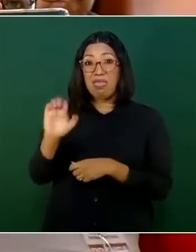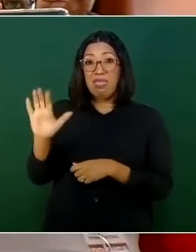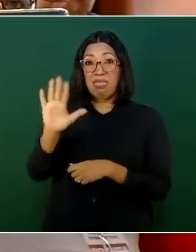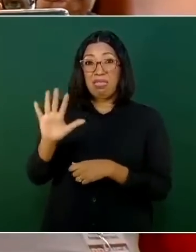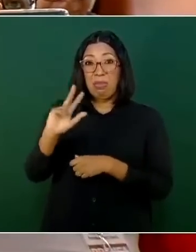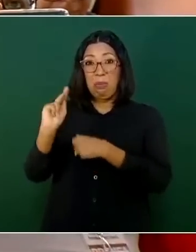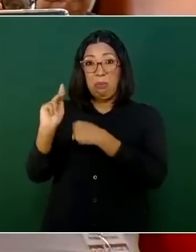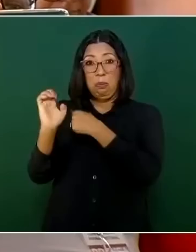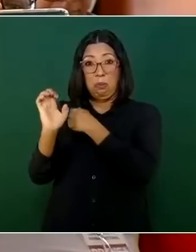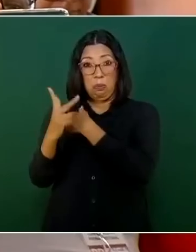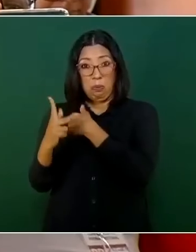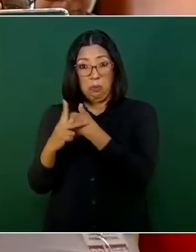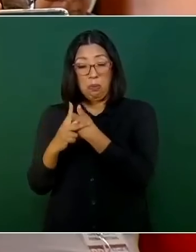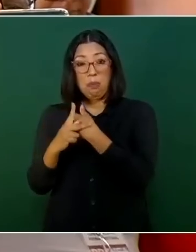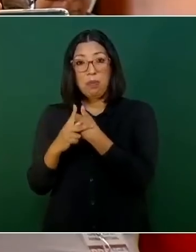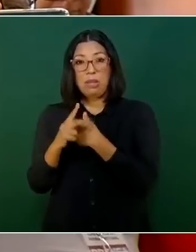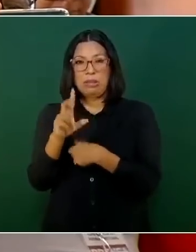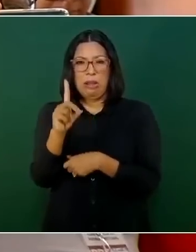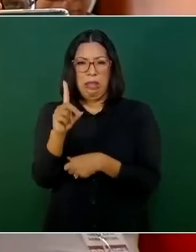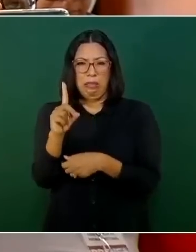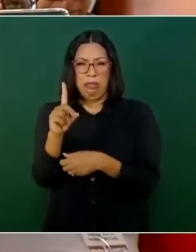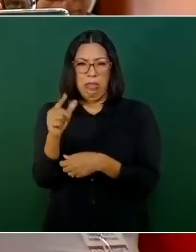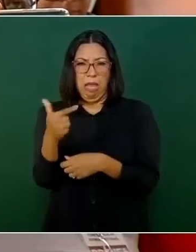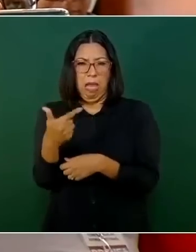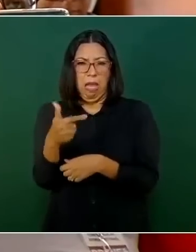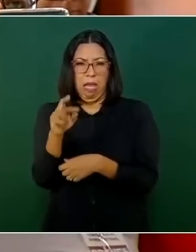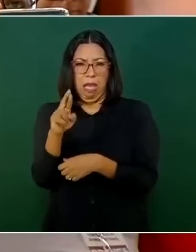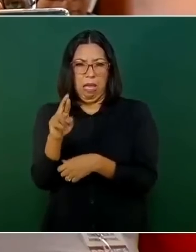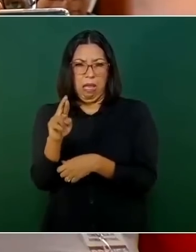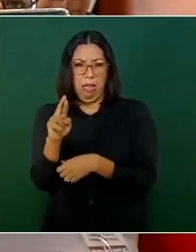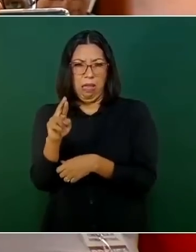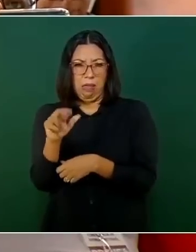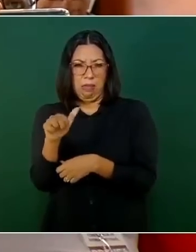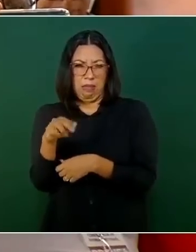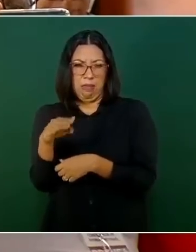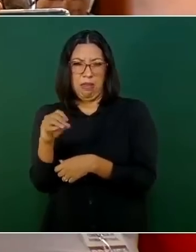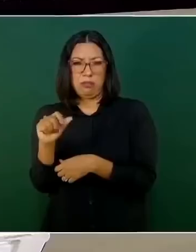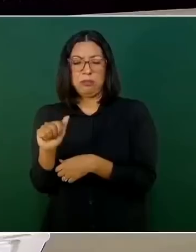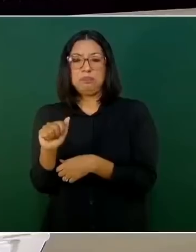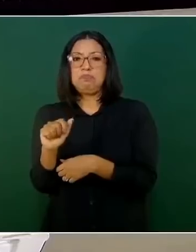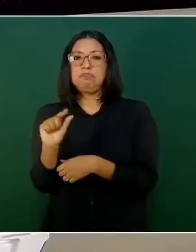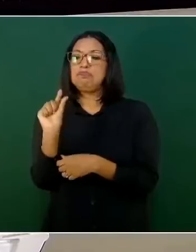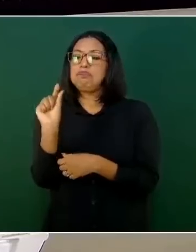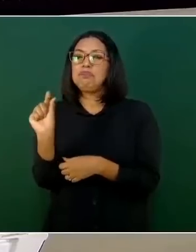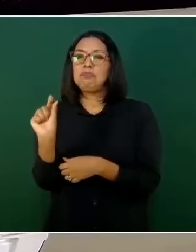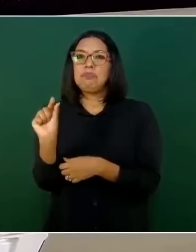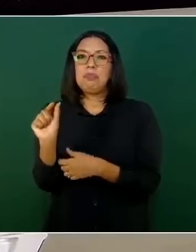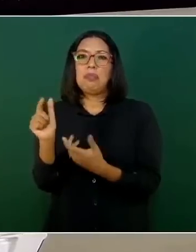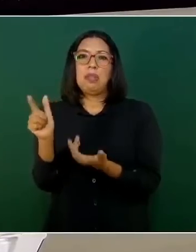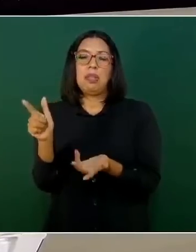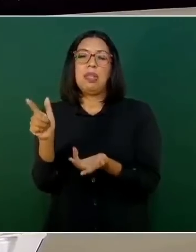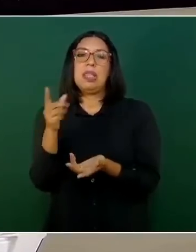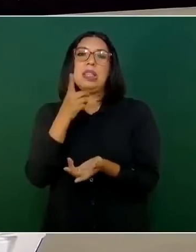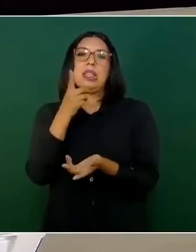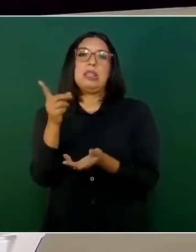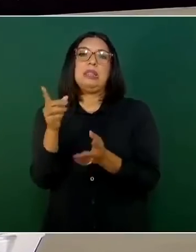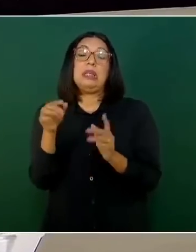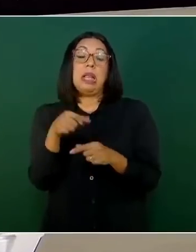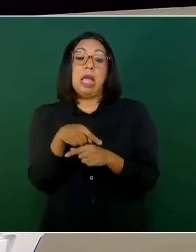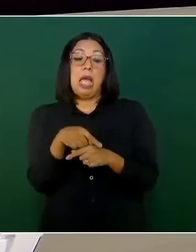30 gramos de chicle llamado Chixa, que lo venden como orgánico y como